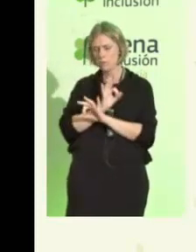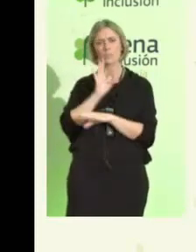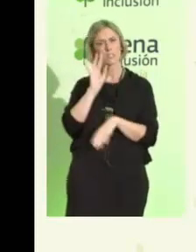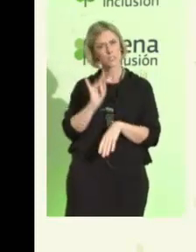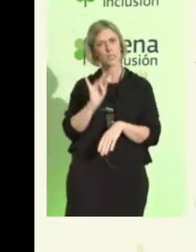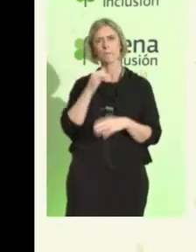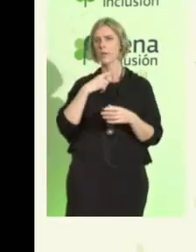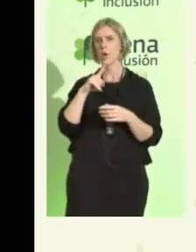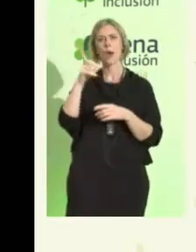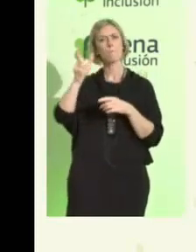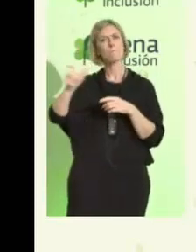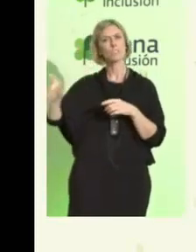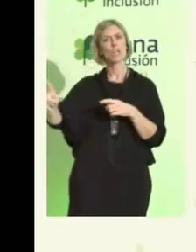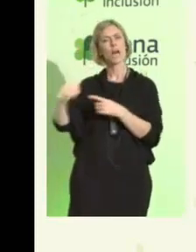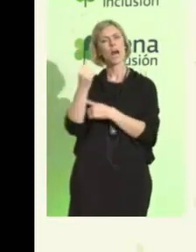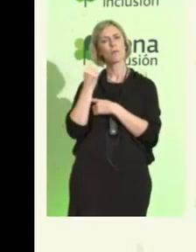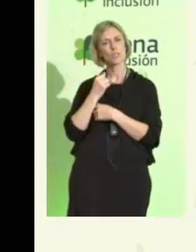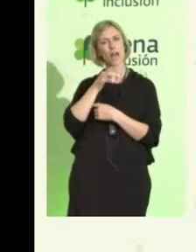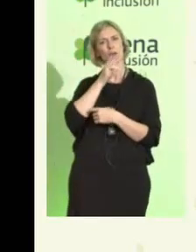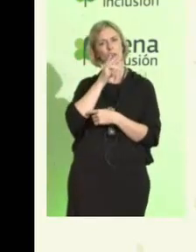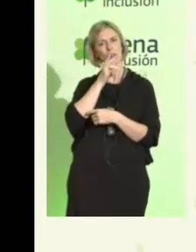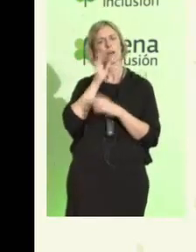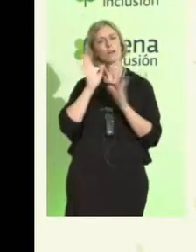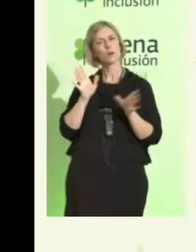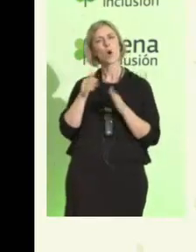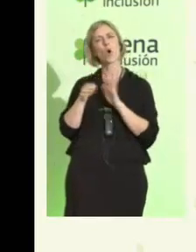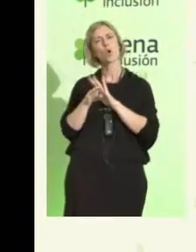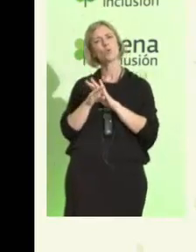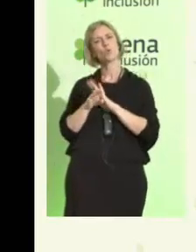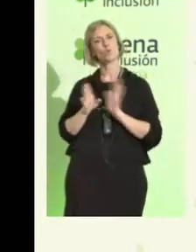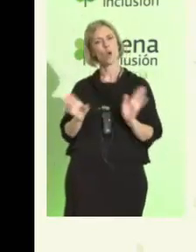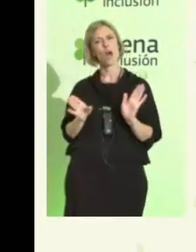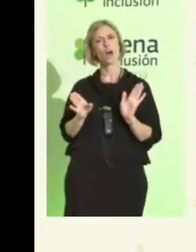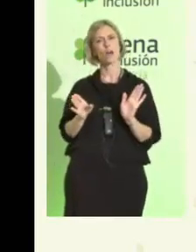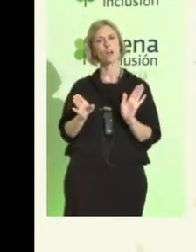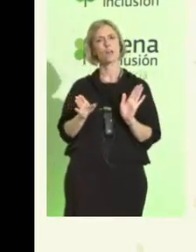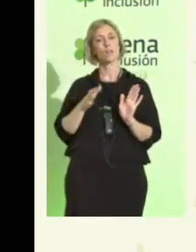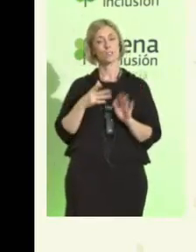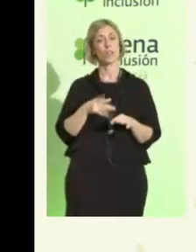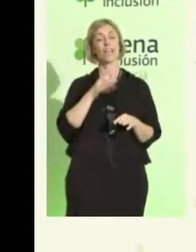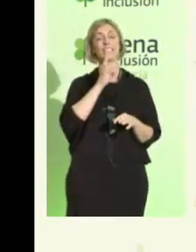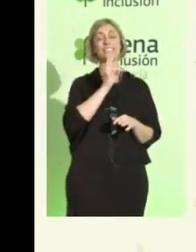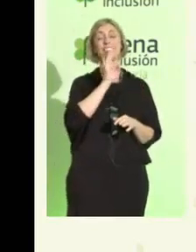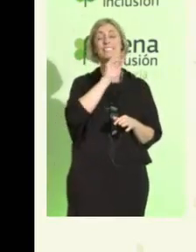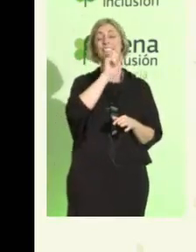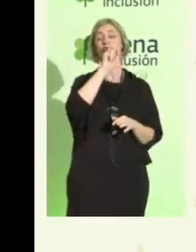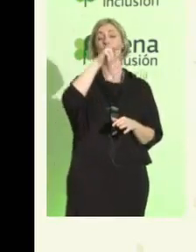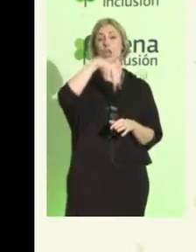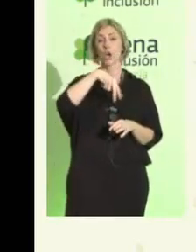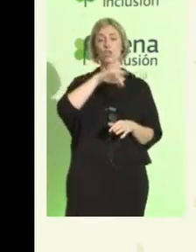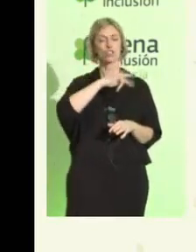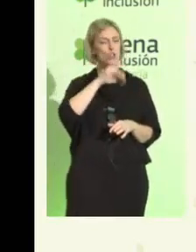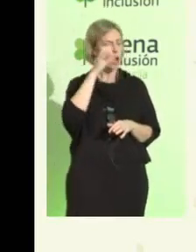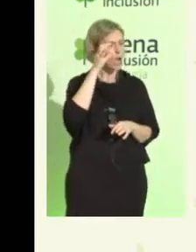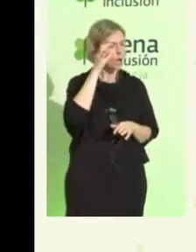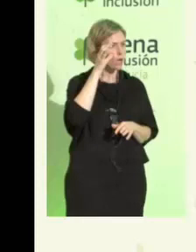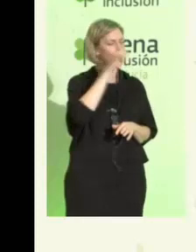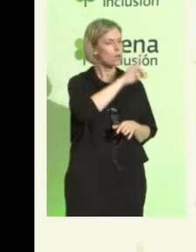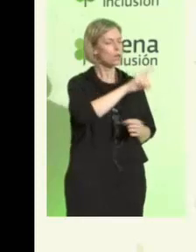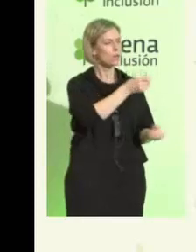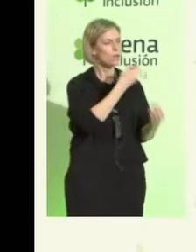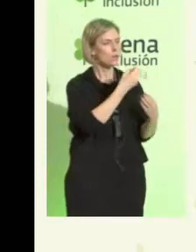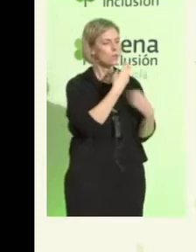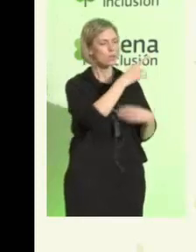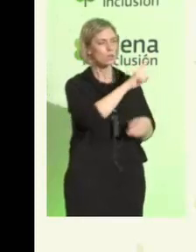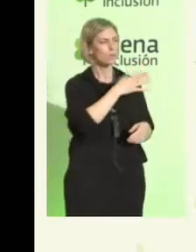Tenemos que escuchar qué es importante a las personas. Tyrone nos dijo exactamente lo que querías y nosotros tuvimos que olvidarnos